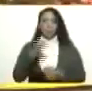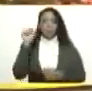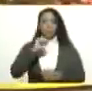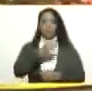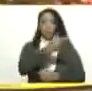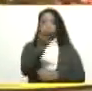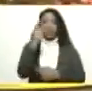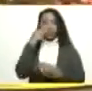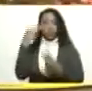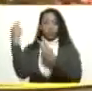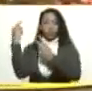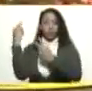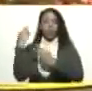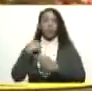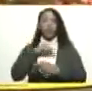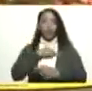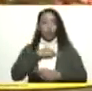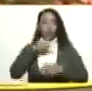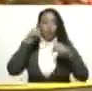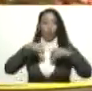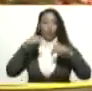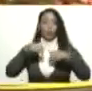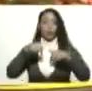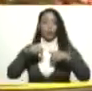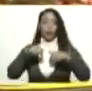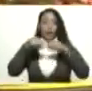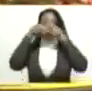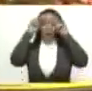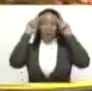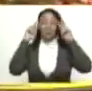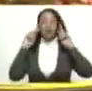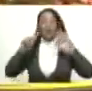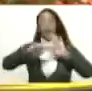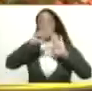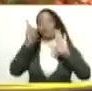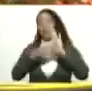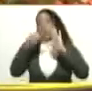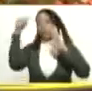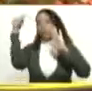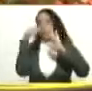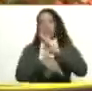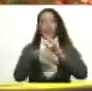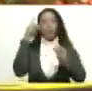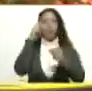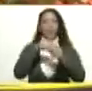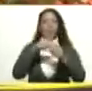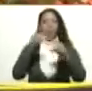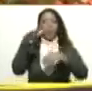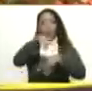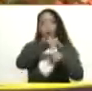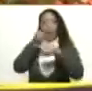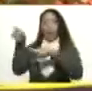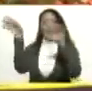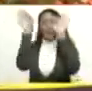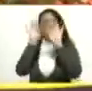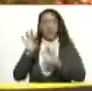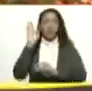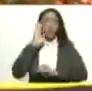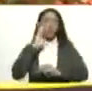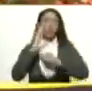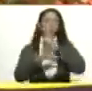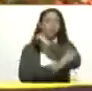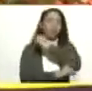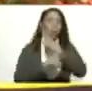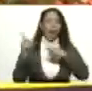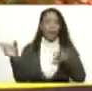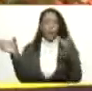ver, vamos nosotros a limpiar plenamente PDVSA de todos estos mecanismos, de todas